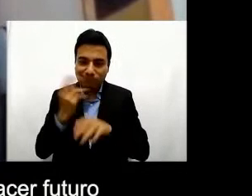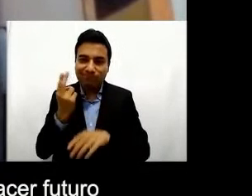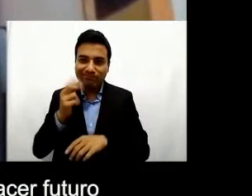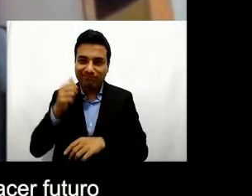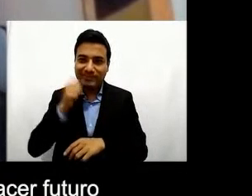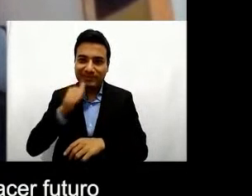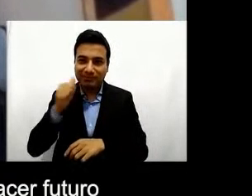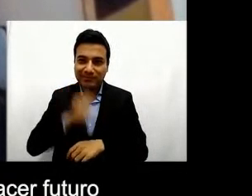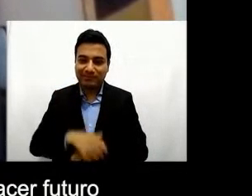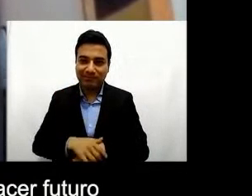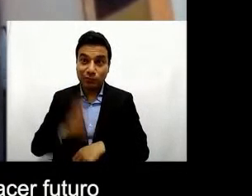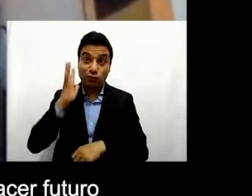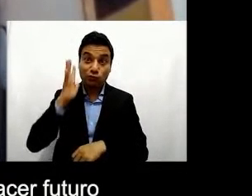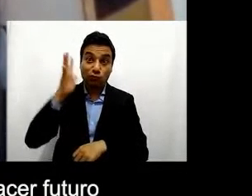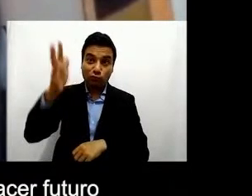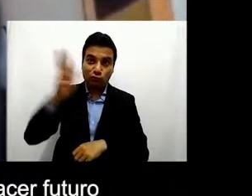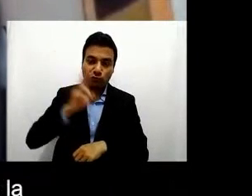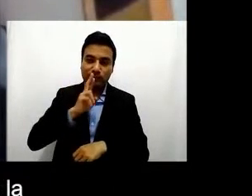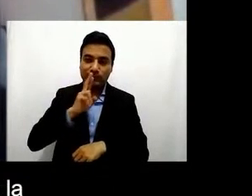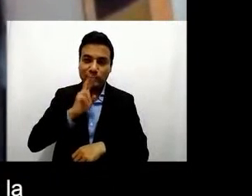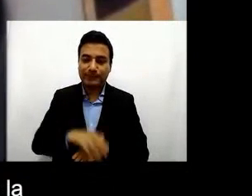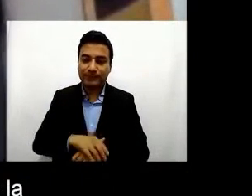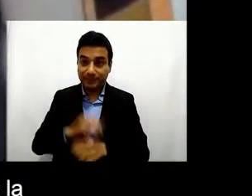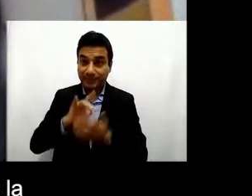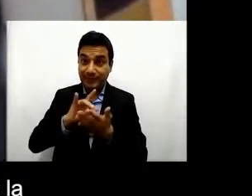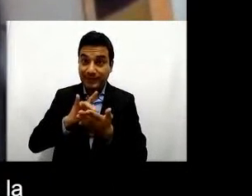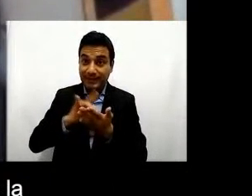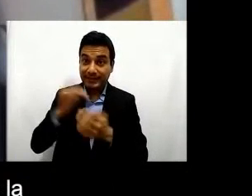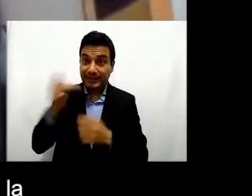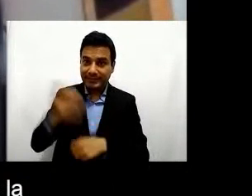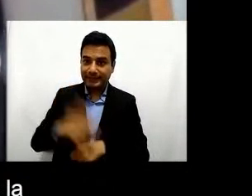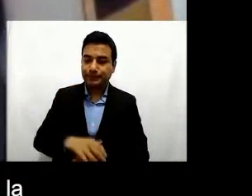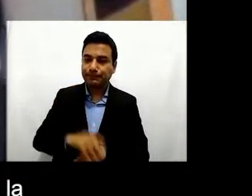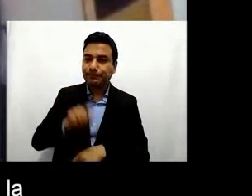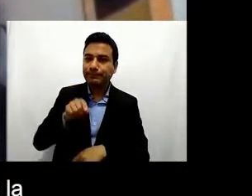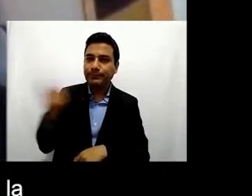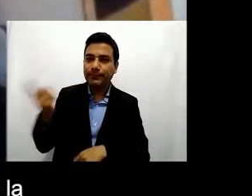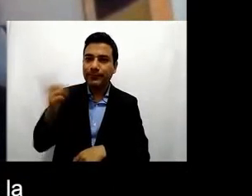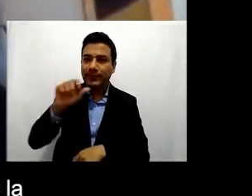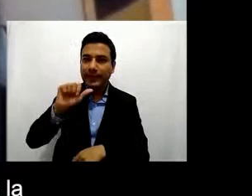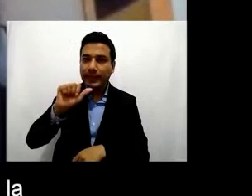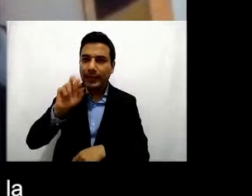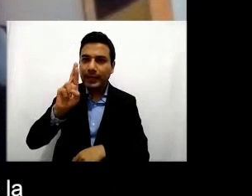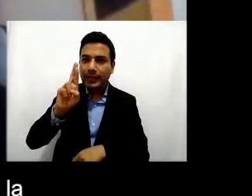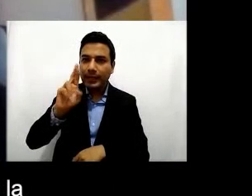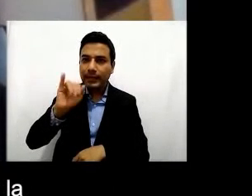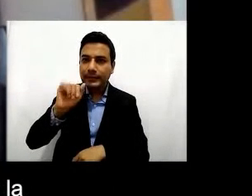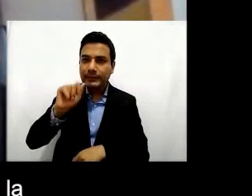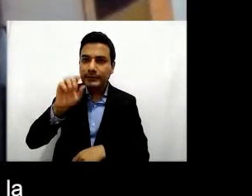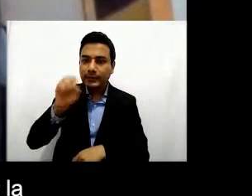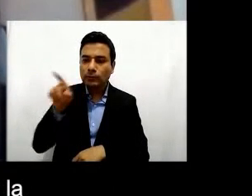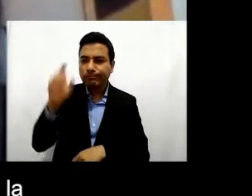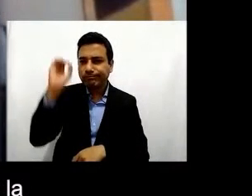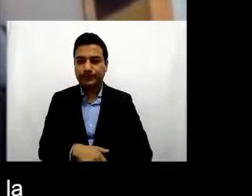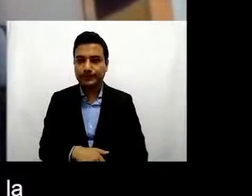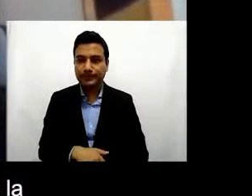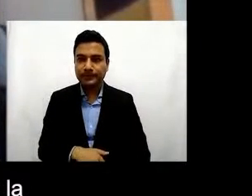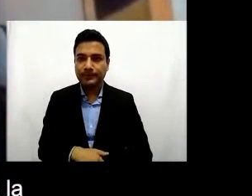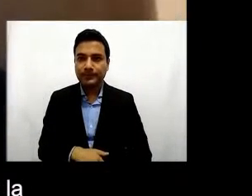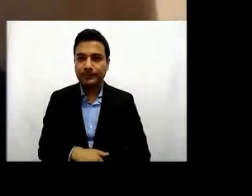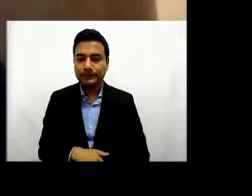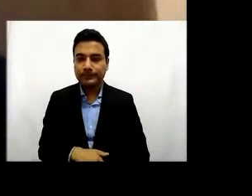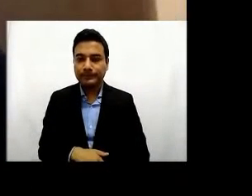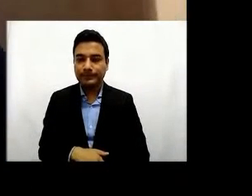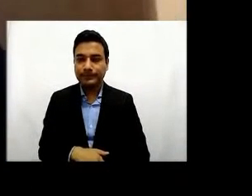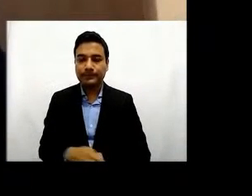el futuro. Gracias, Celia. Aristeo, para ti, ¿cuál es el valor, digamos, de la innovación ciudadana hoy en día?